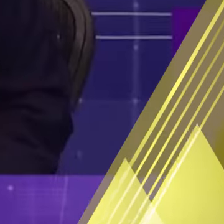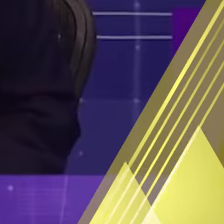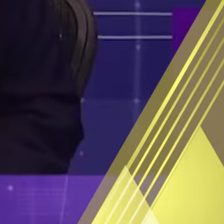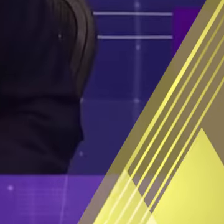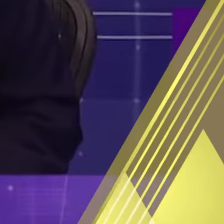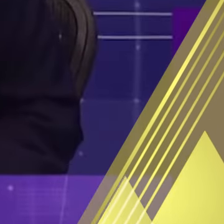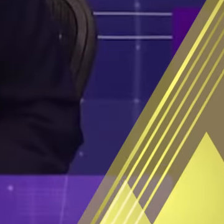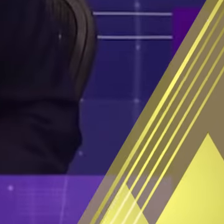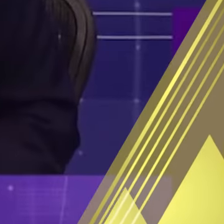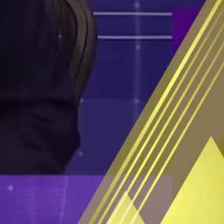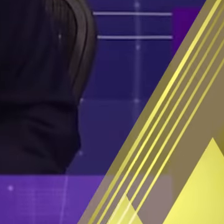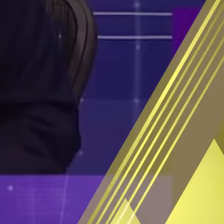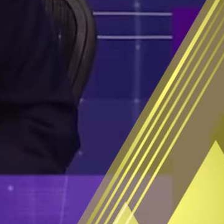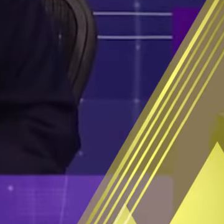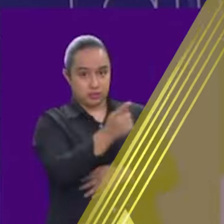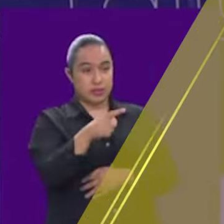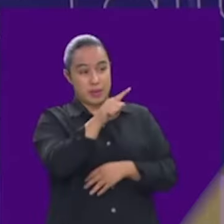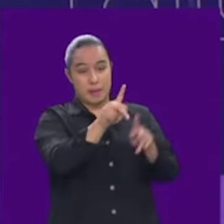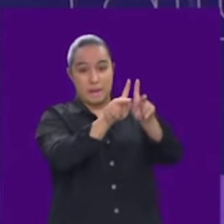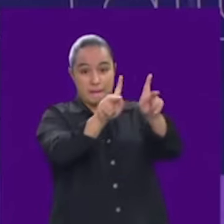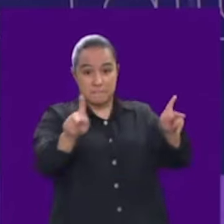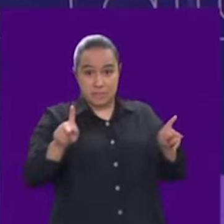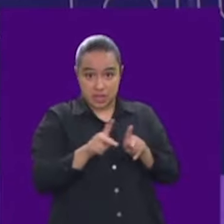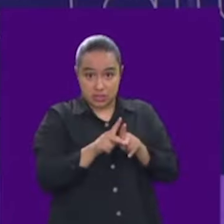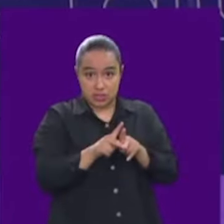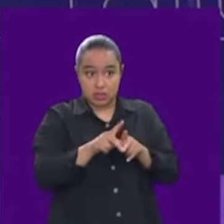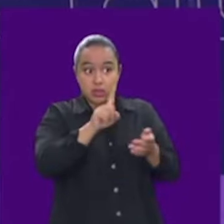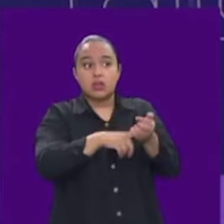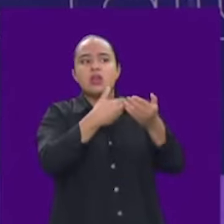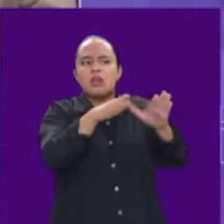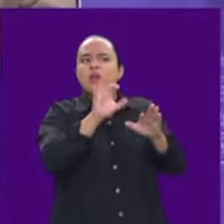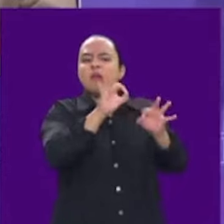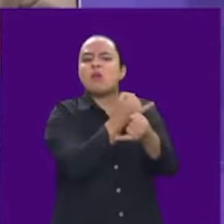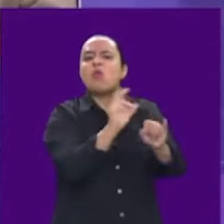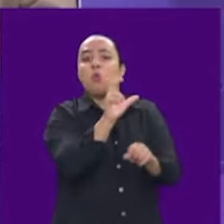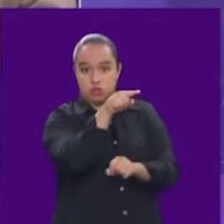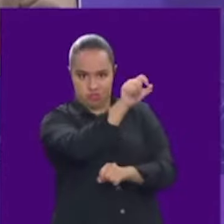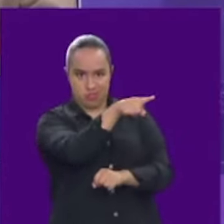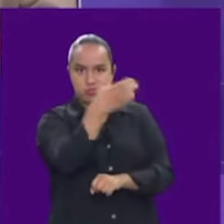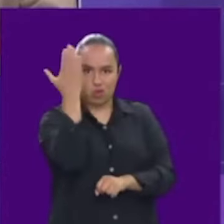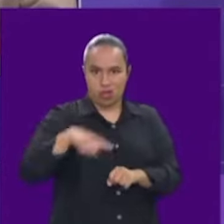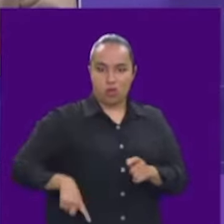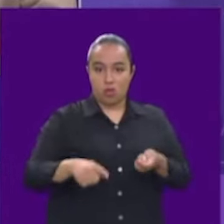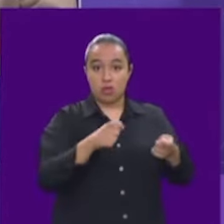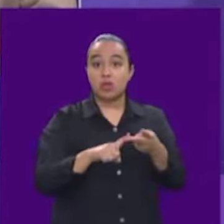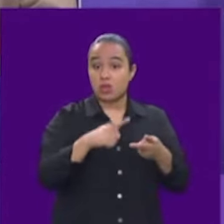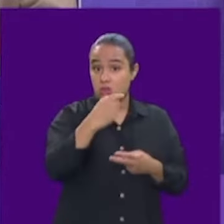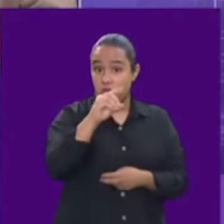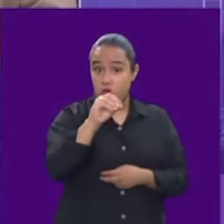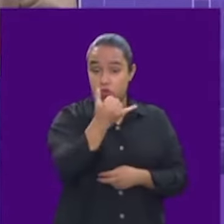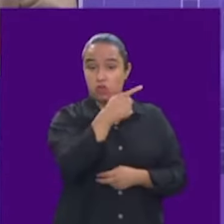te hago una pregunta esa esa plaza no se abrió en tu administración y segunda no fue Ernestina Godoy